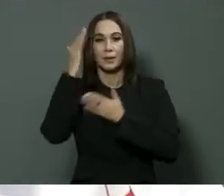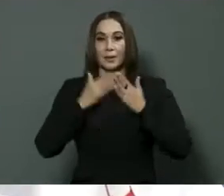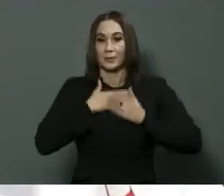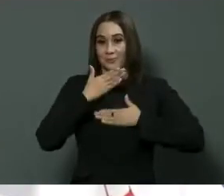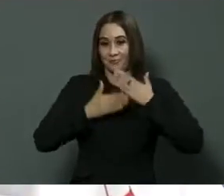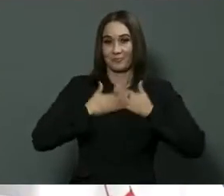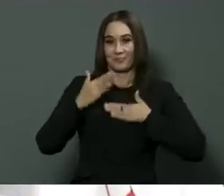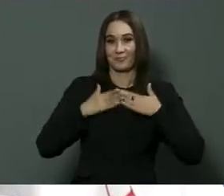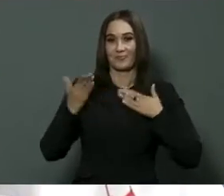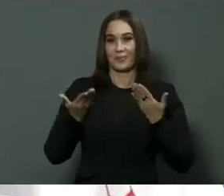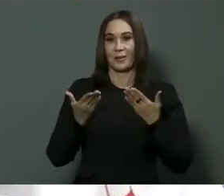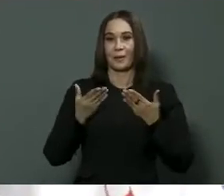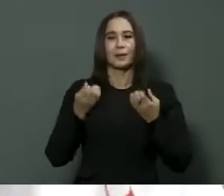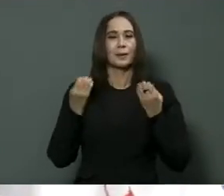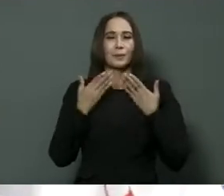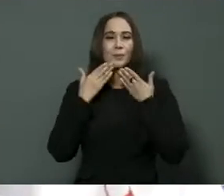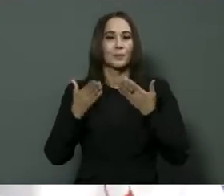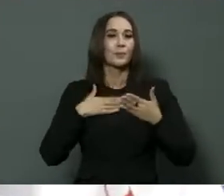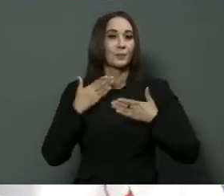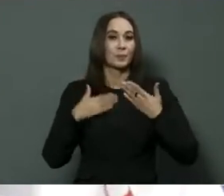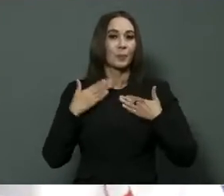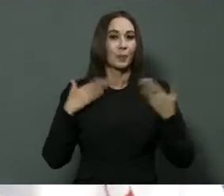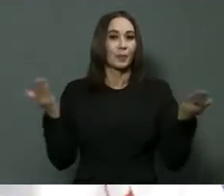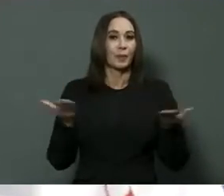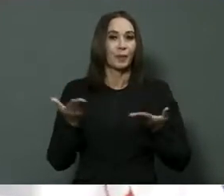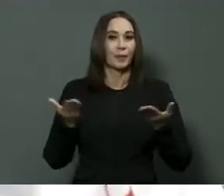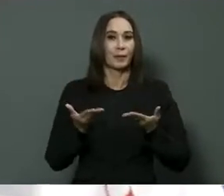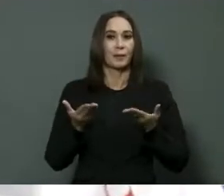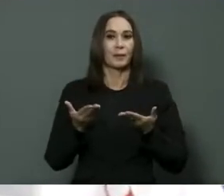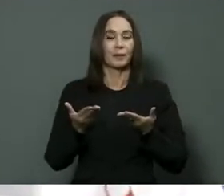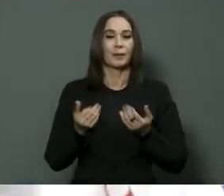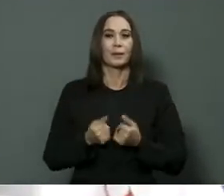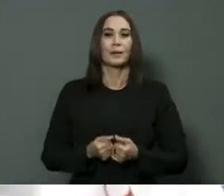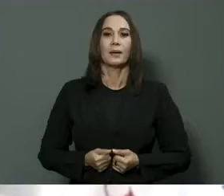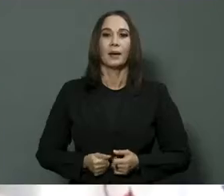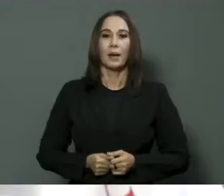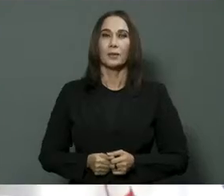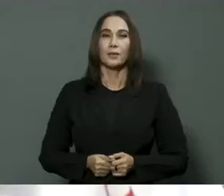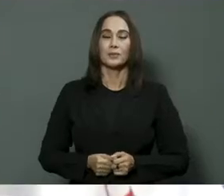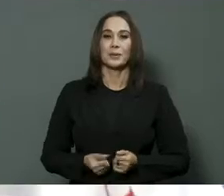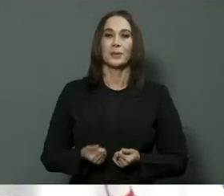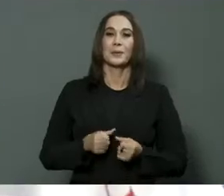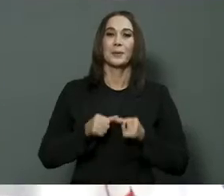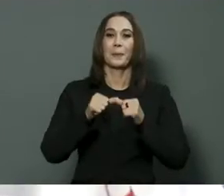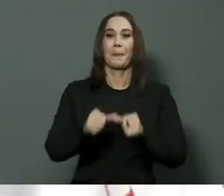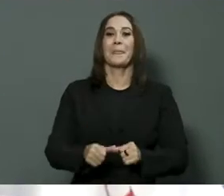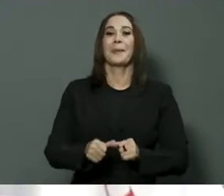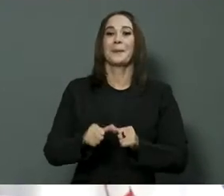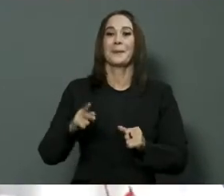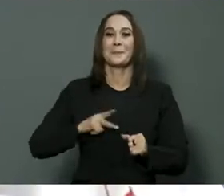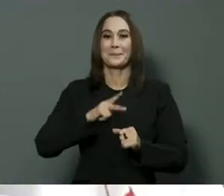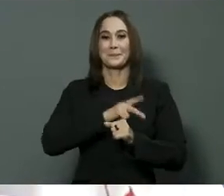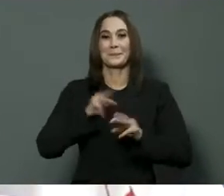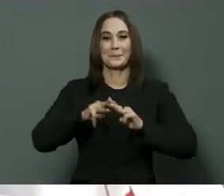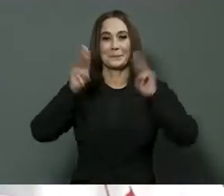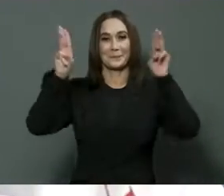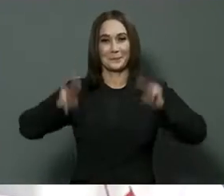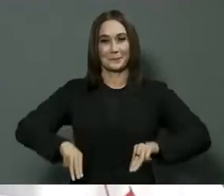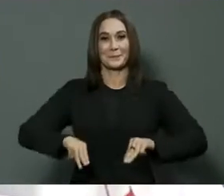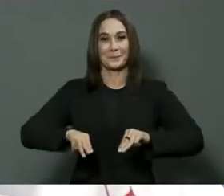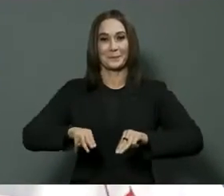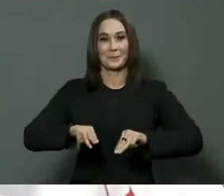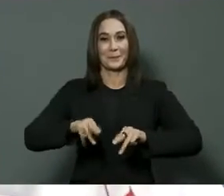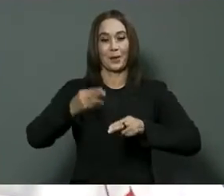entusiasmo y qué bueno que estamos entusiasmados. Continuamos con nuestra actividad. El señor viceministro de Seguridad de